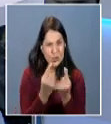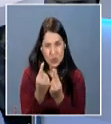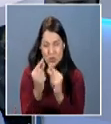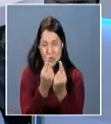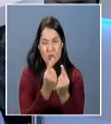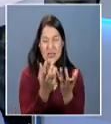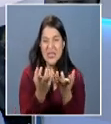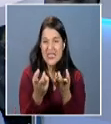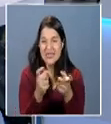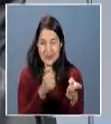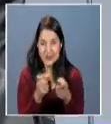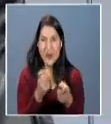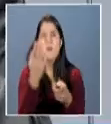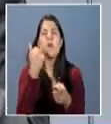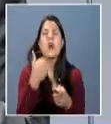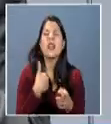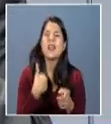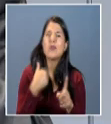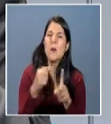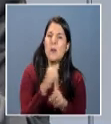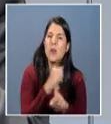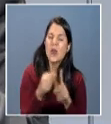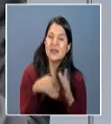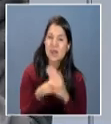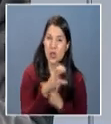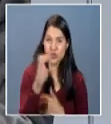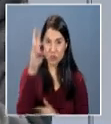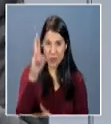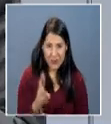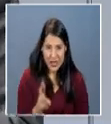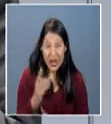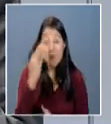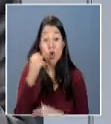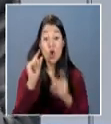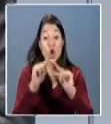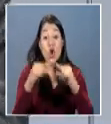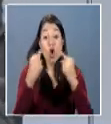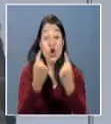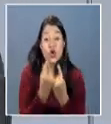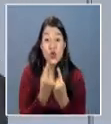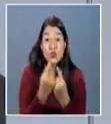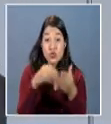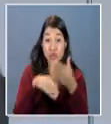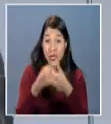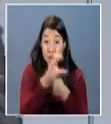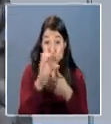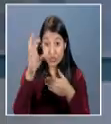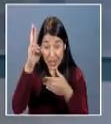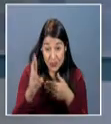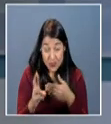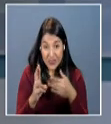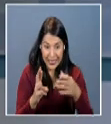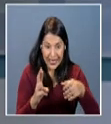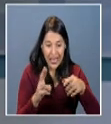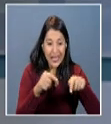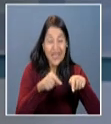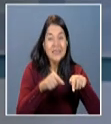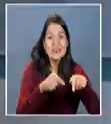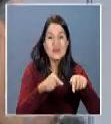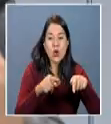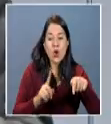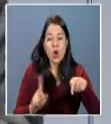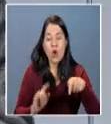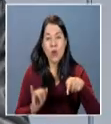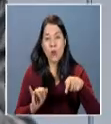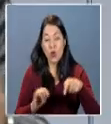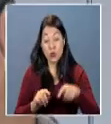esta violencia en Costa Rica? Porque los grupos de Costa Rica de narcotráfico son filiales de las organizaciones de México y de Colombia. Y como esto se